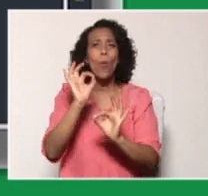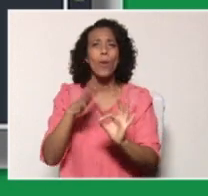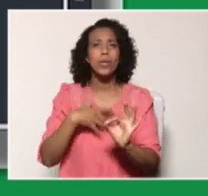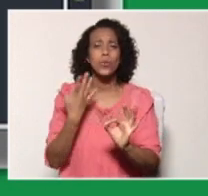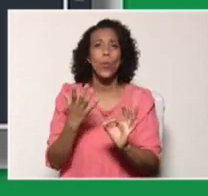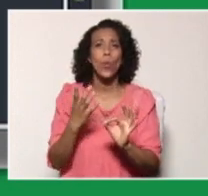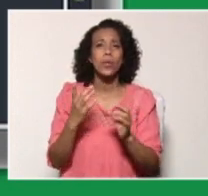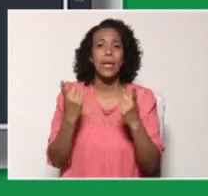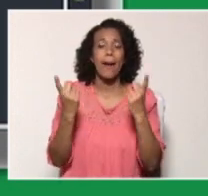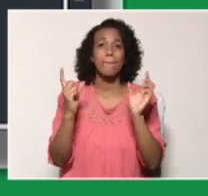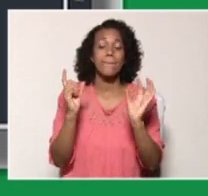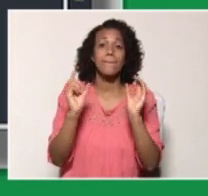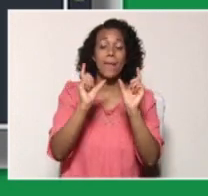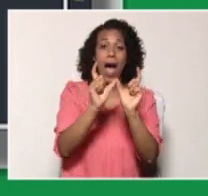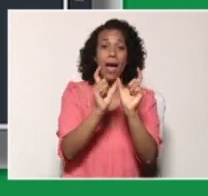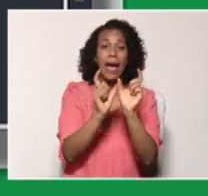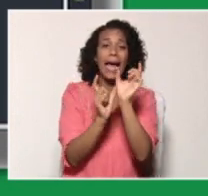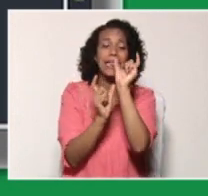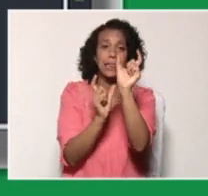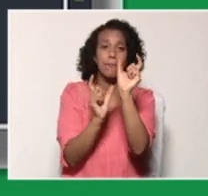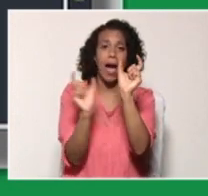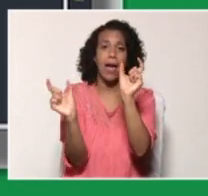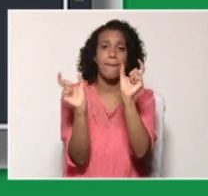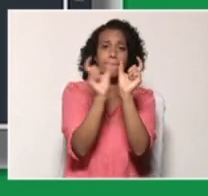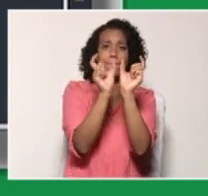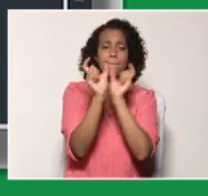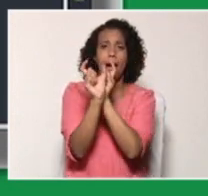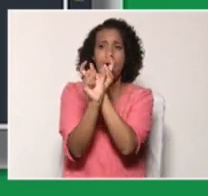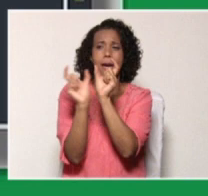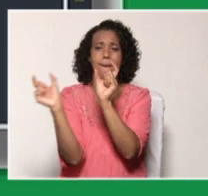queremos dar de imagen a imagen.